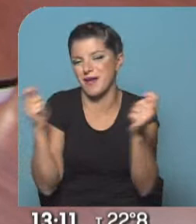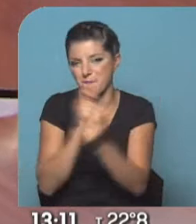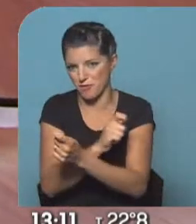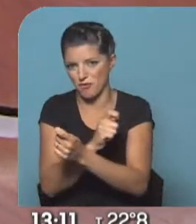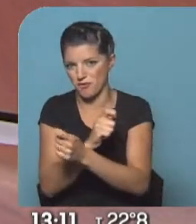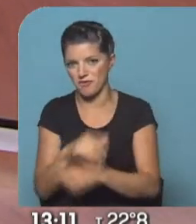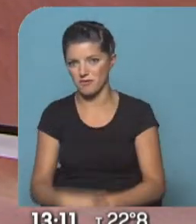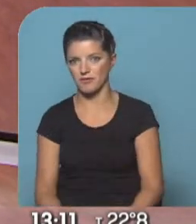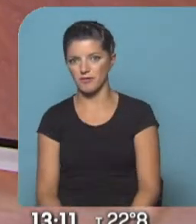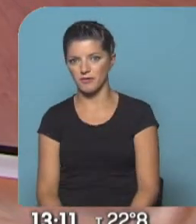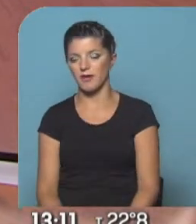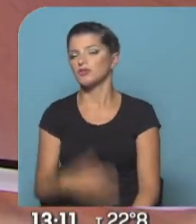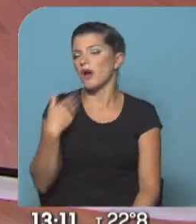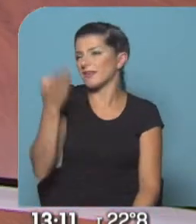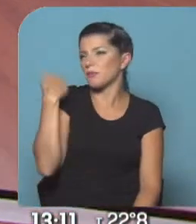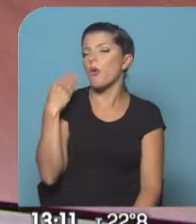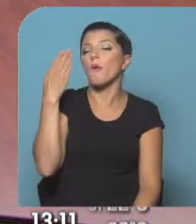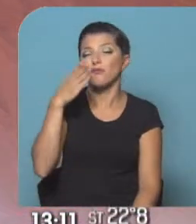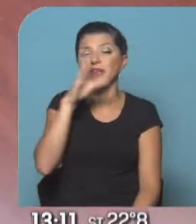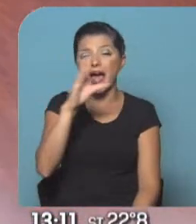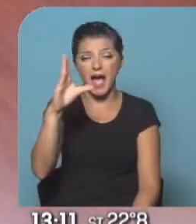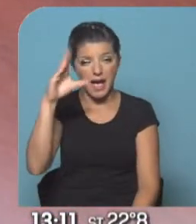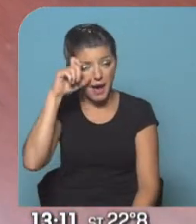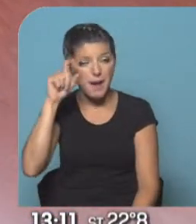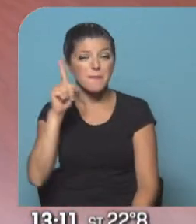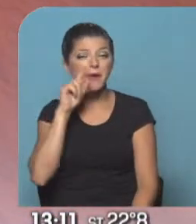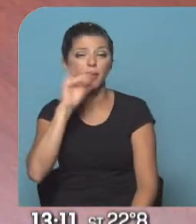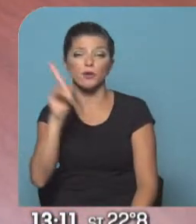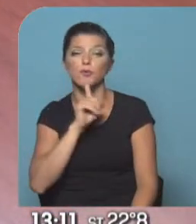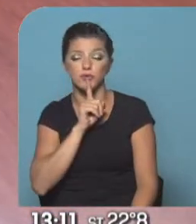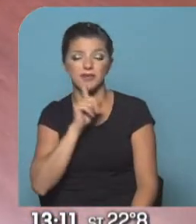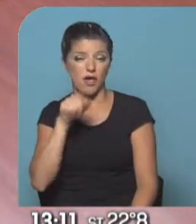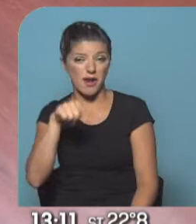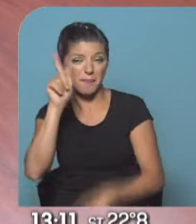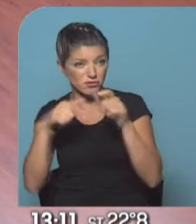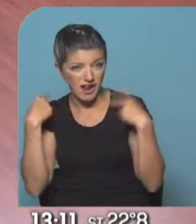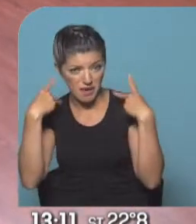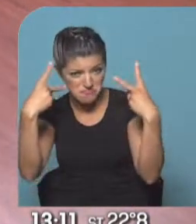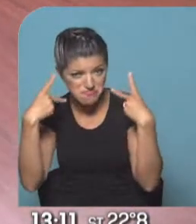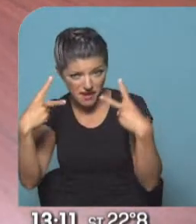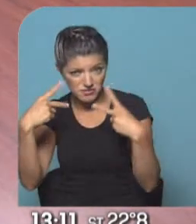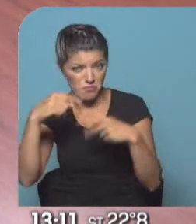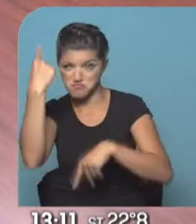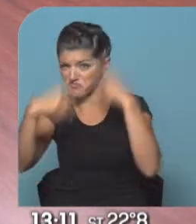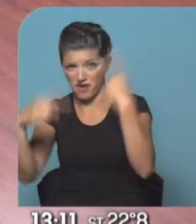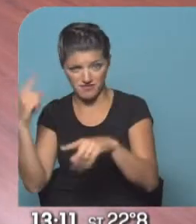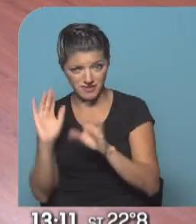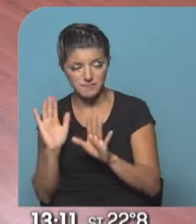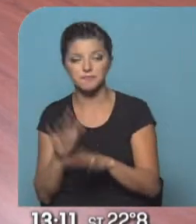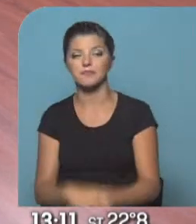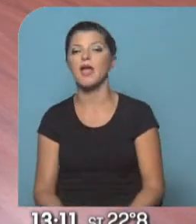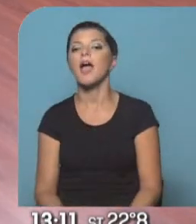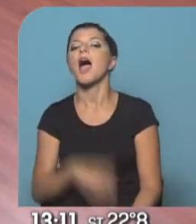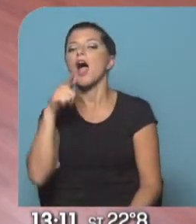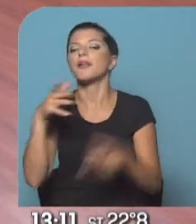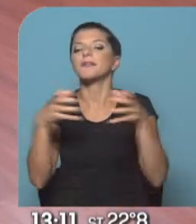Yo estuve hace 2 años en Beirut, no es igual, ya es diferente la gente que va para ahí. Ahora, el Hezbollah está parado, tiene la legitimidad que no tiene ningún actor